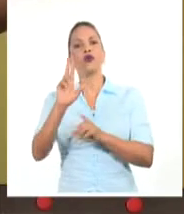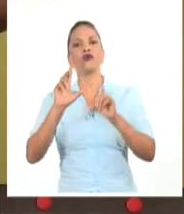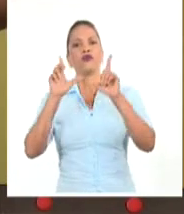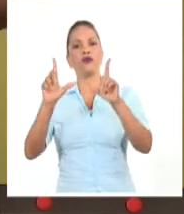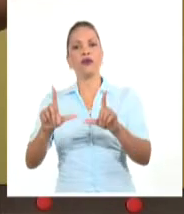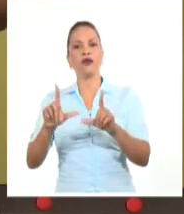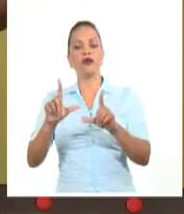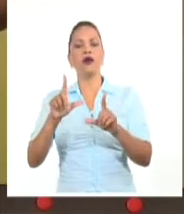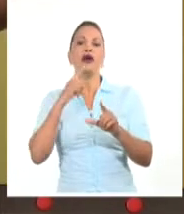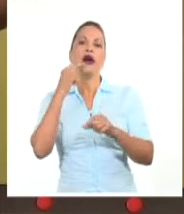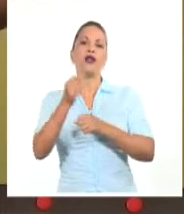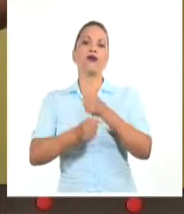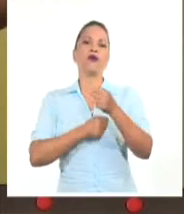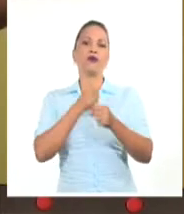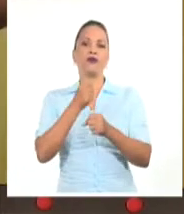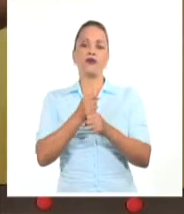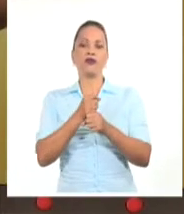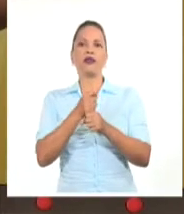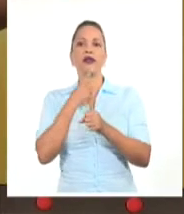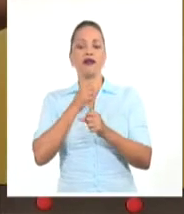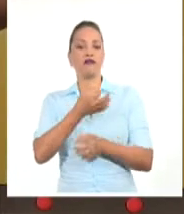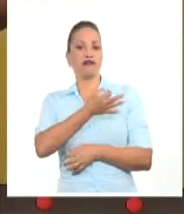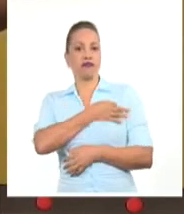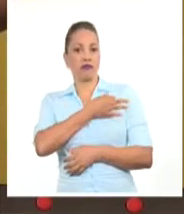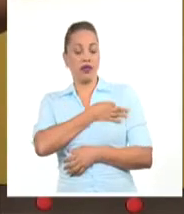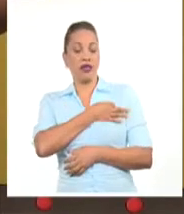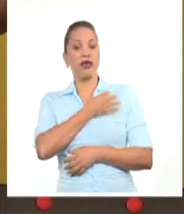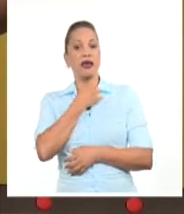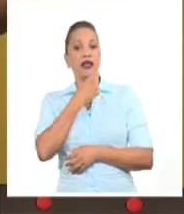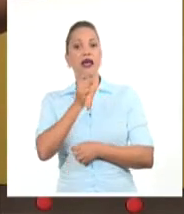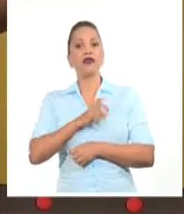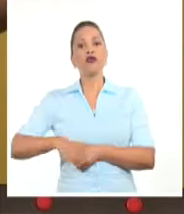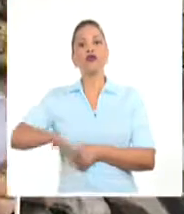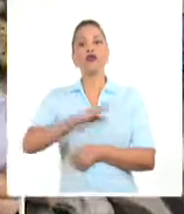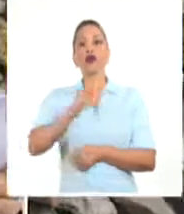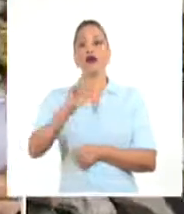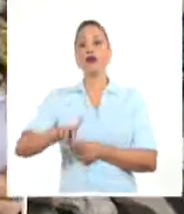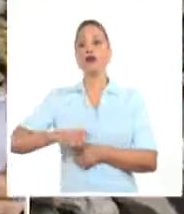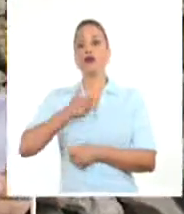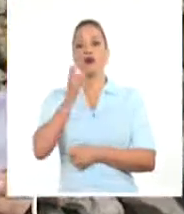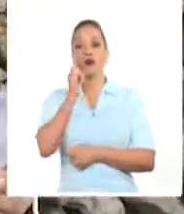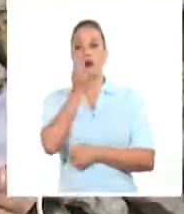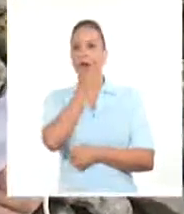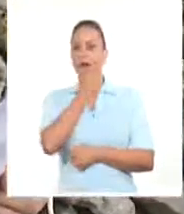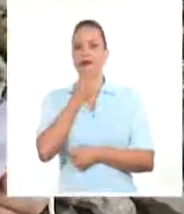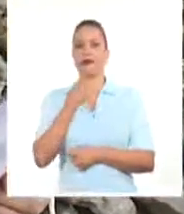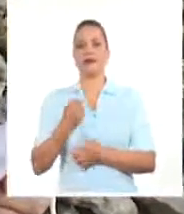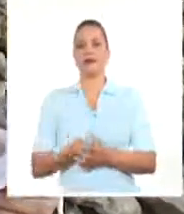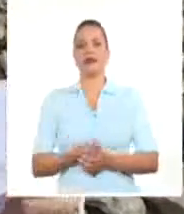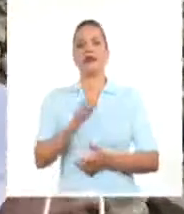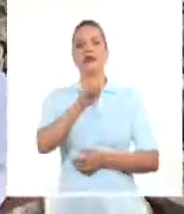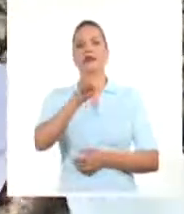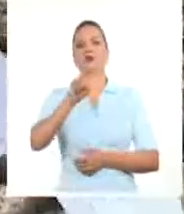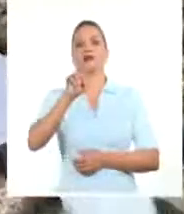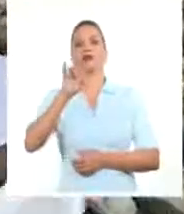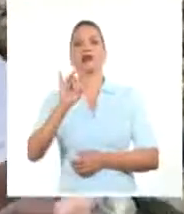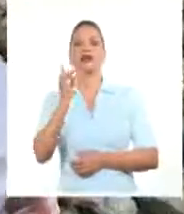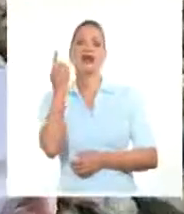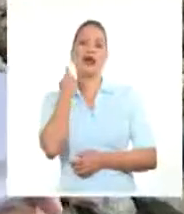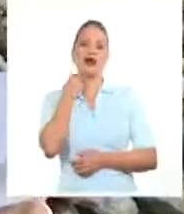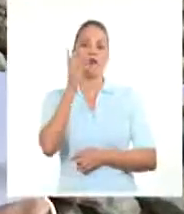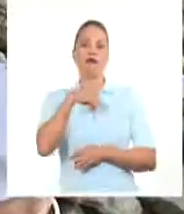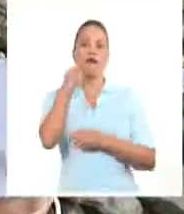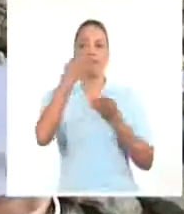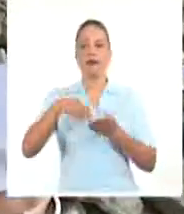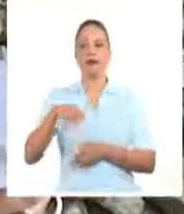a la utilidad de la virtud, máxima distinción que otorga la Sociedad Cultural José Martí. A 127 años de la caída en